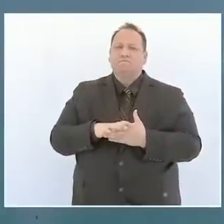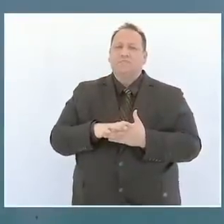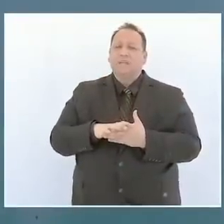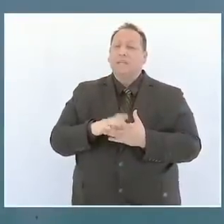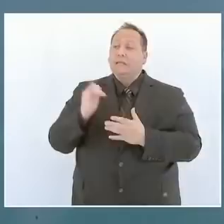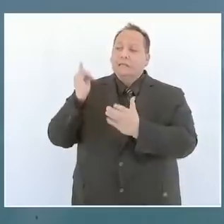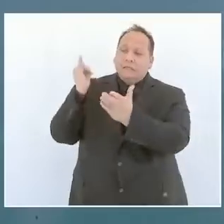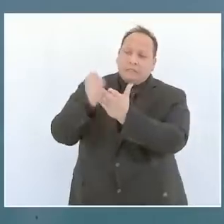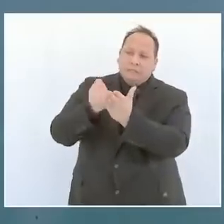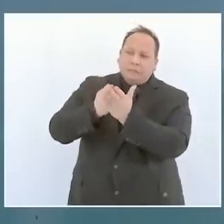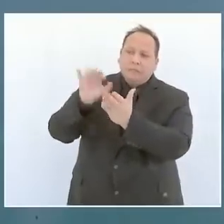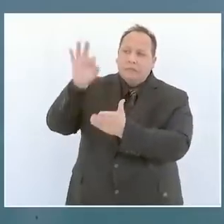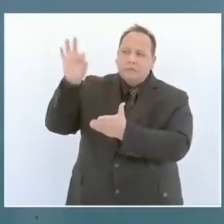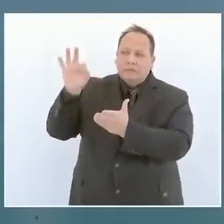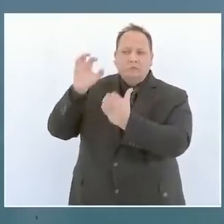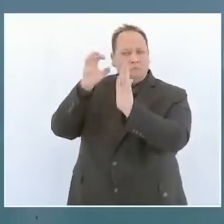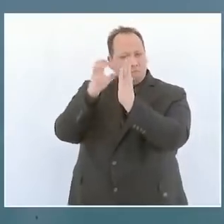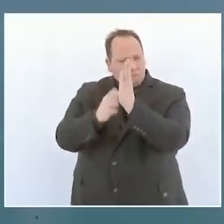en el pago de impuestos.